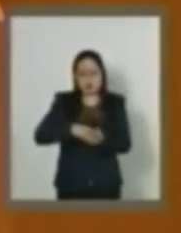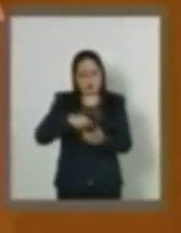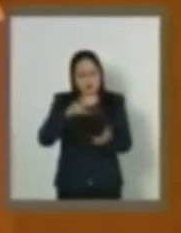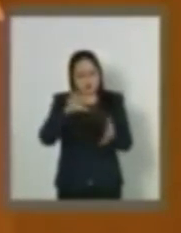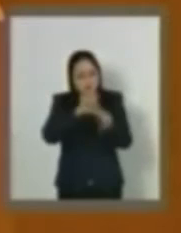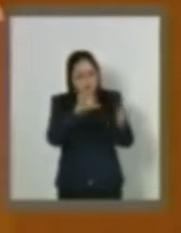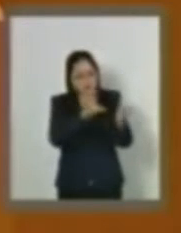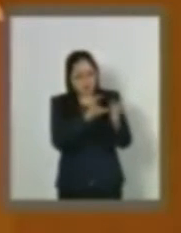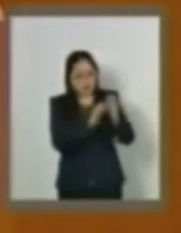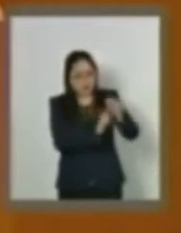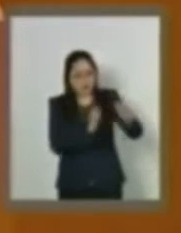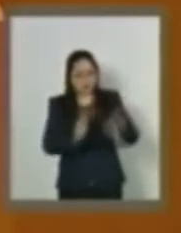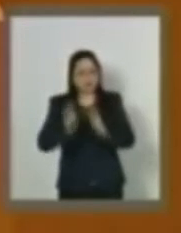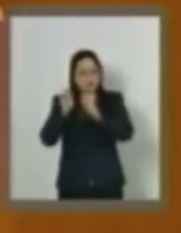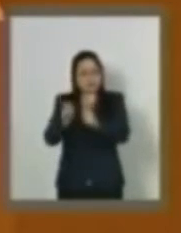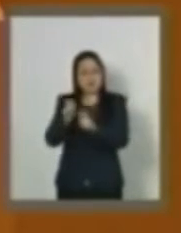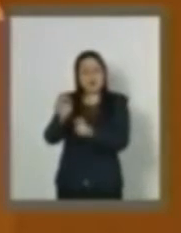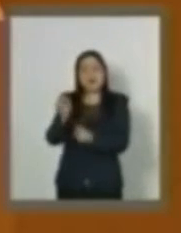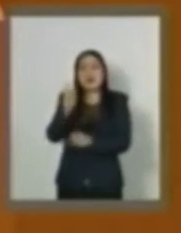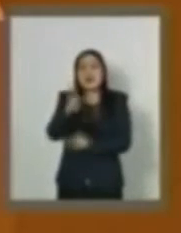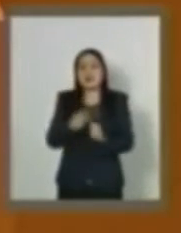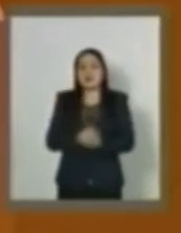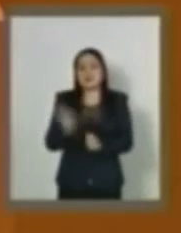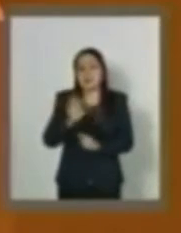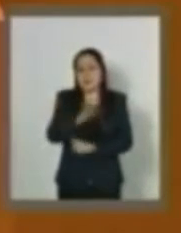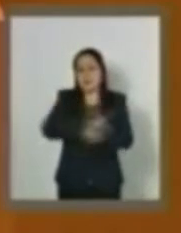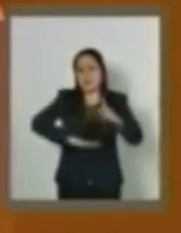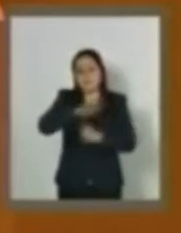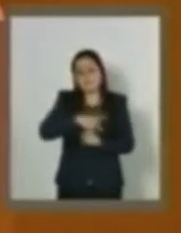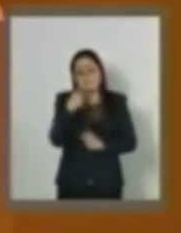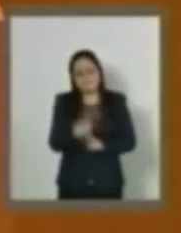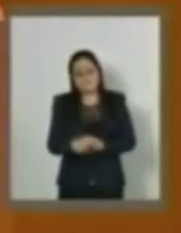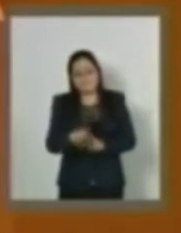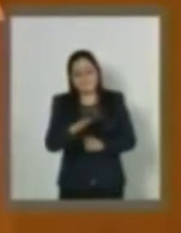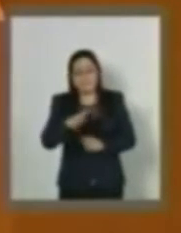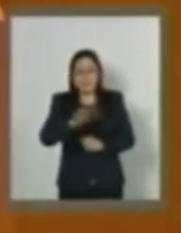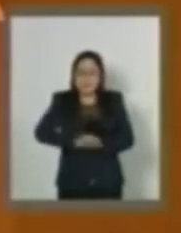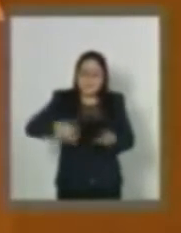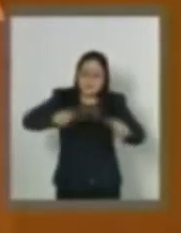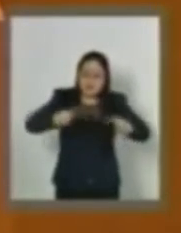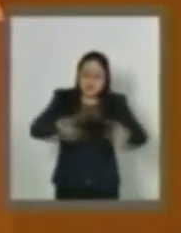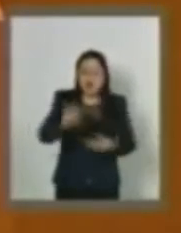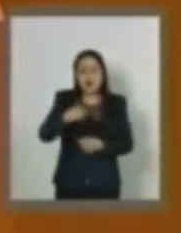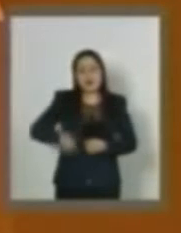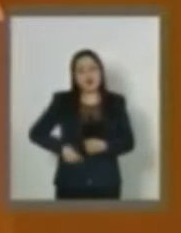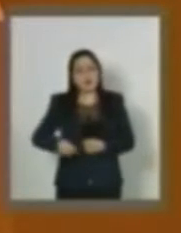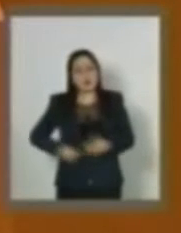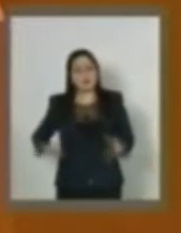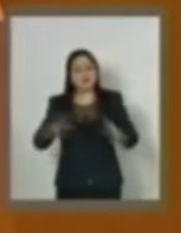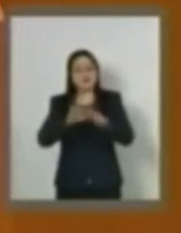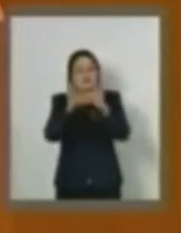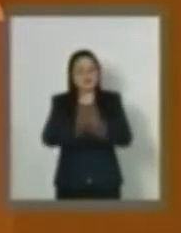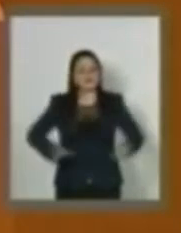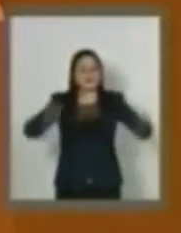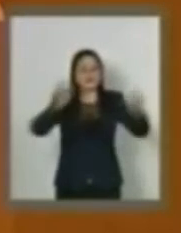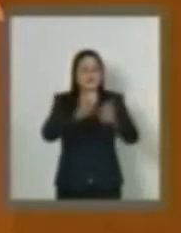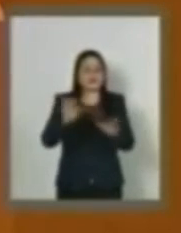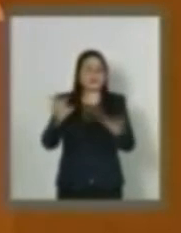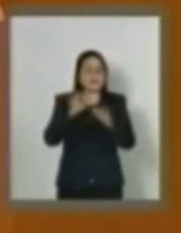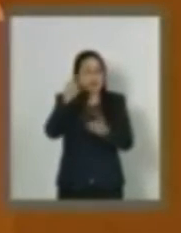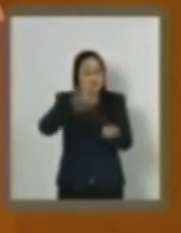las organizaciones de la sociedad civil que se han pronunciado como oposición en contra, pues han condenado los hechos, se los repito, pero bueno, esta